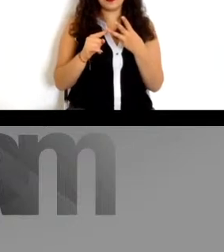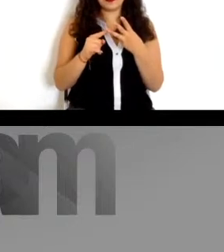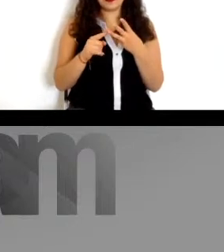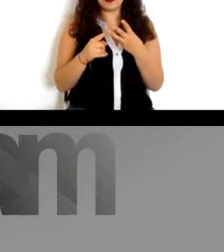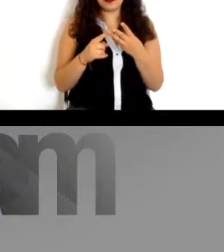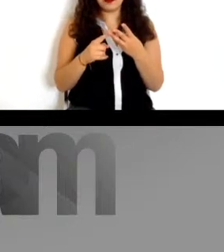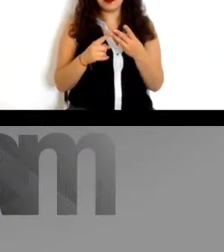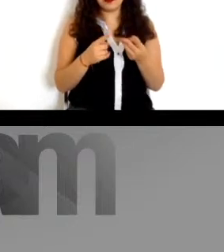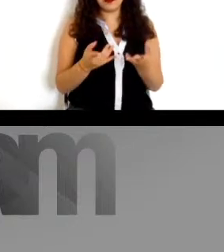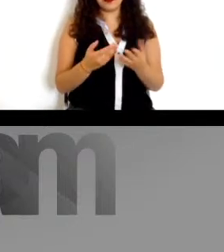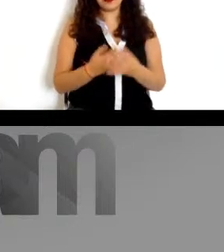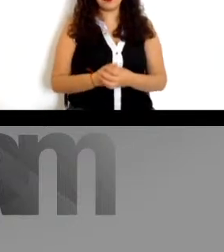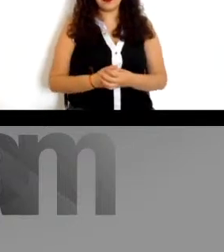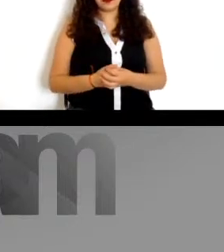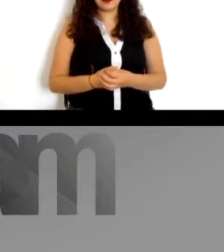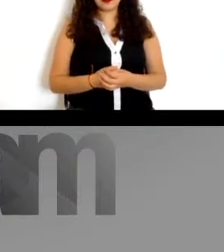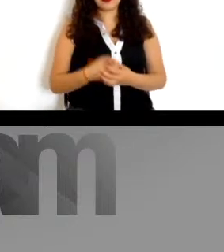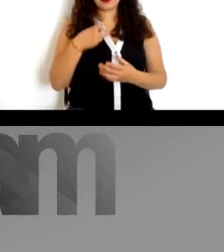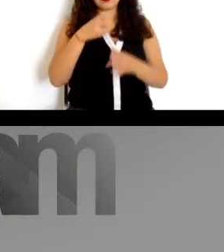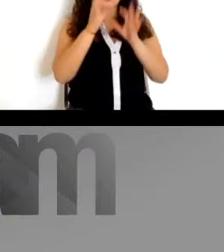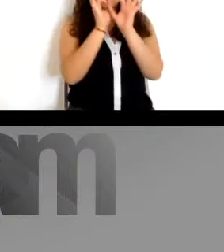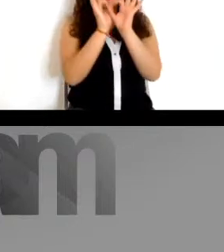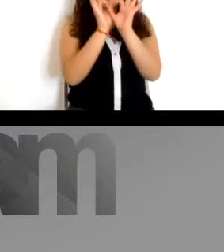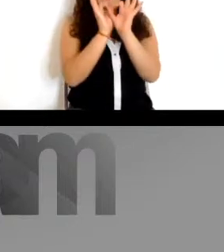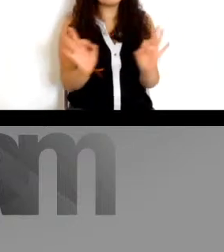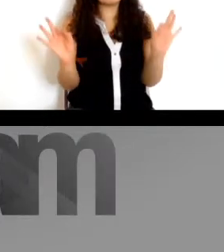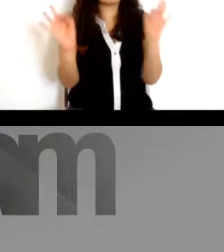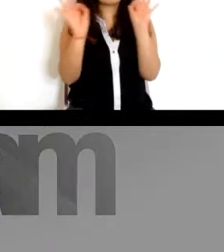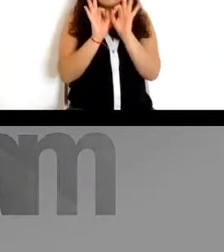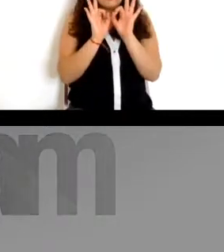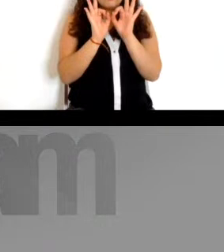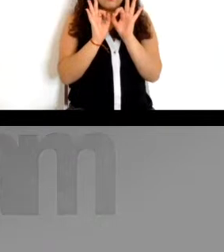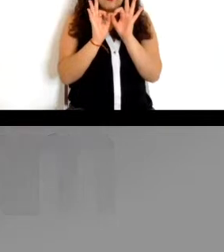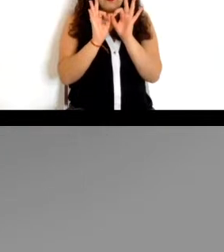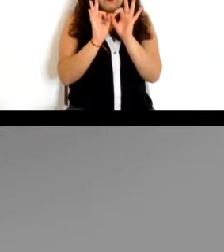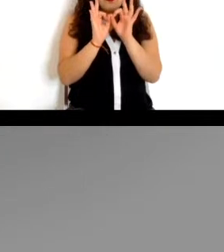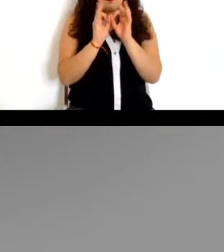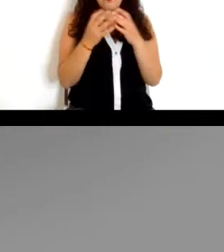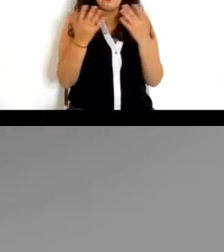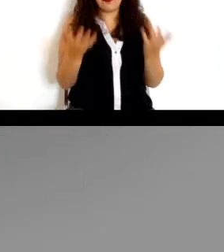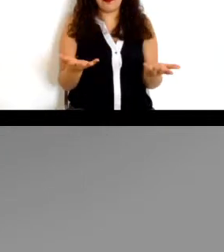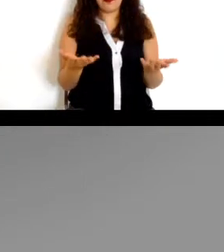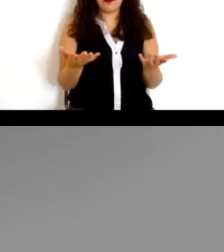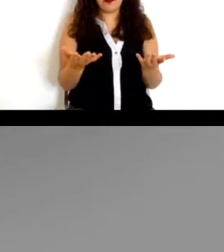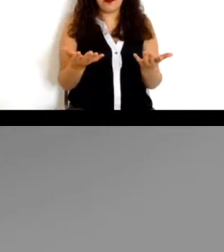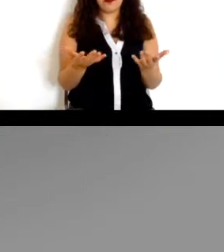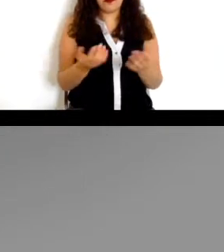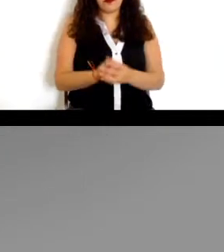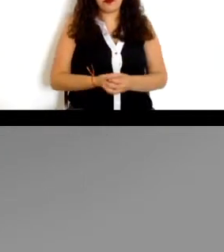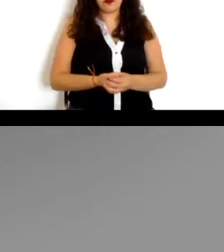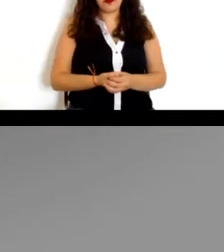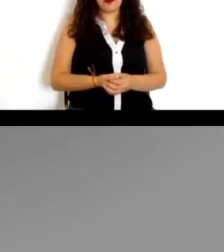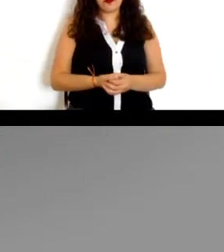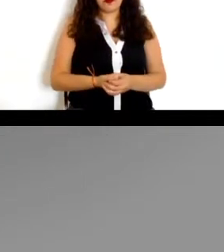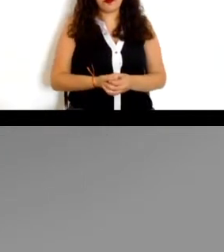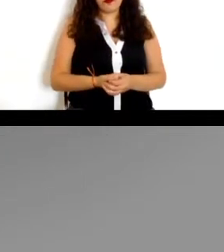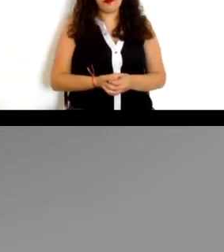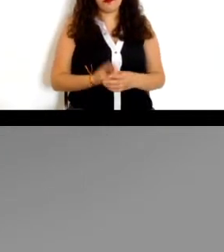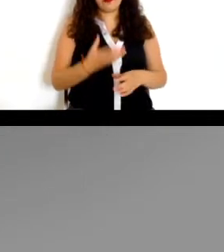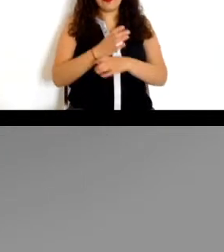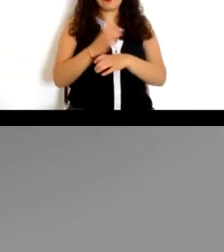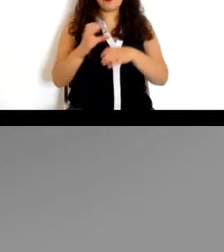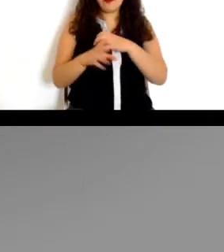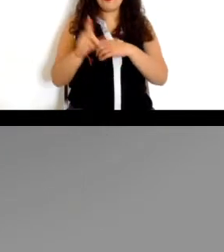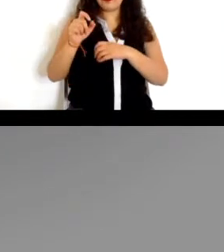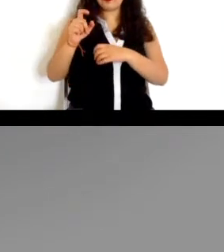independientemente de que son muy importantes y que ha sido un factor que hemos puesto en la mesa durante 20 años, por